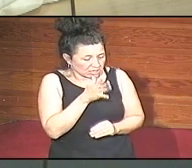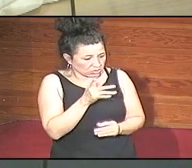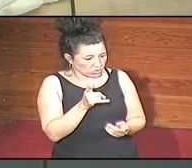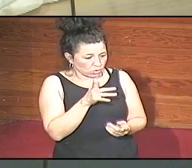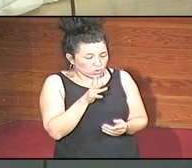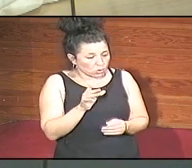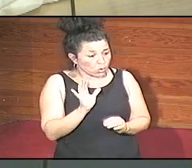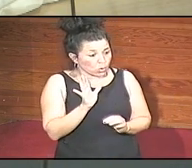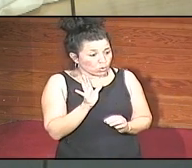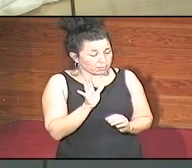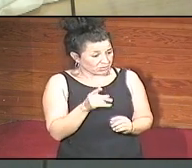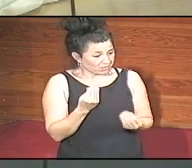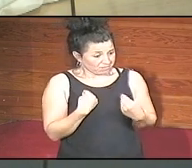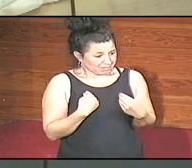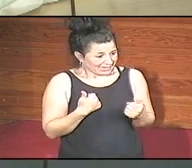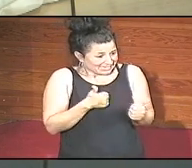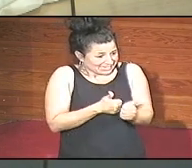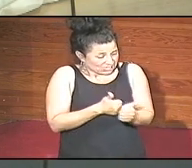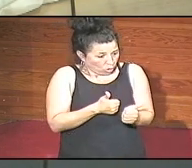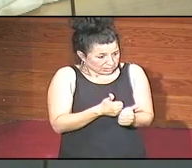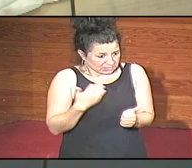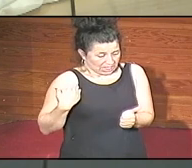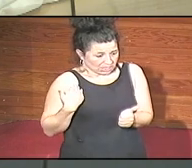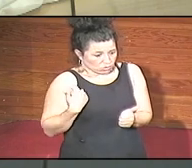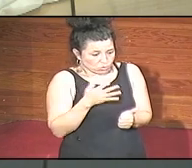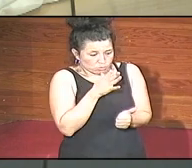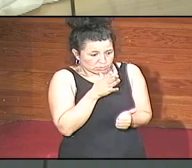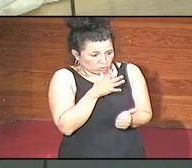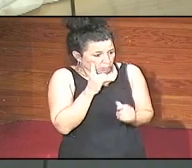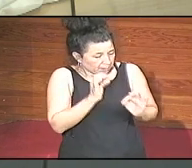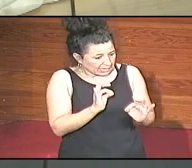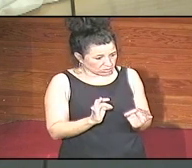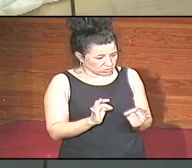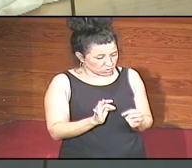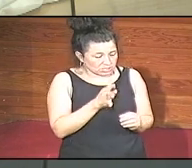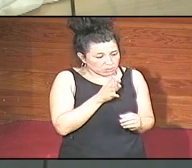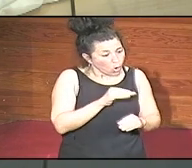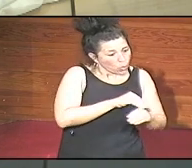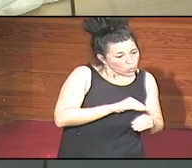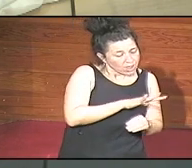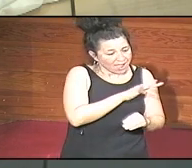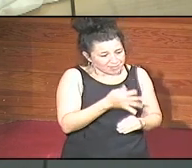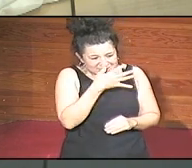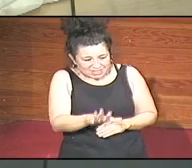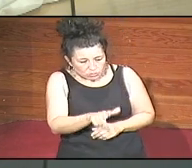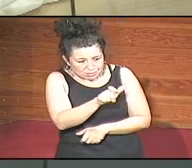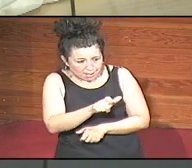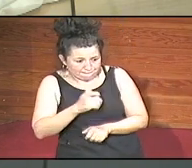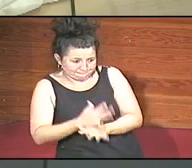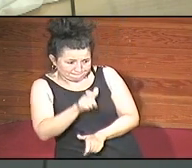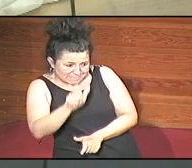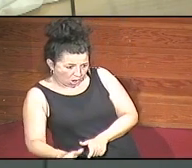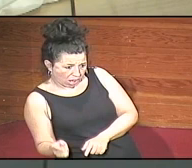cura sino que denuncia a los que a los que violan pues eso es necesario también pero